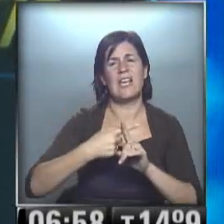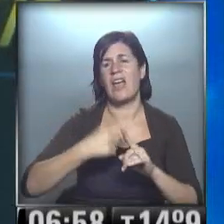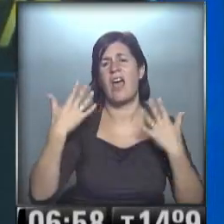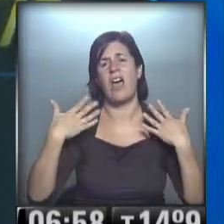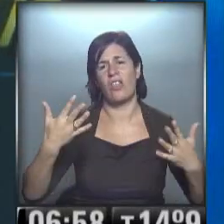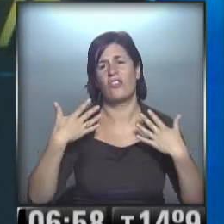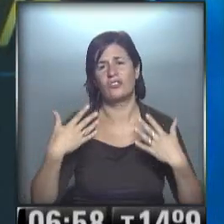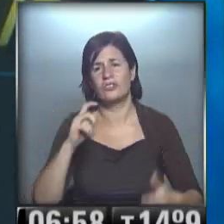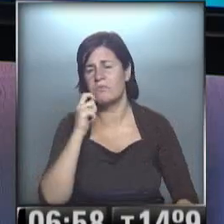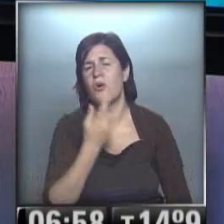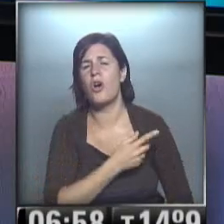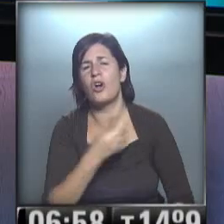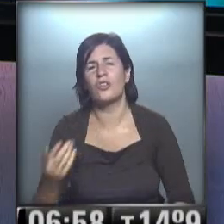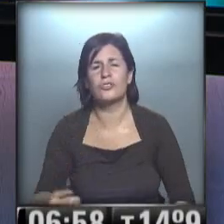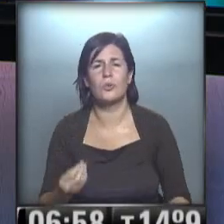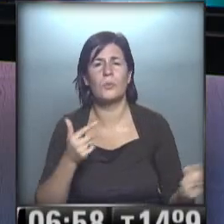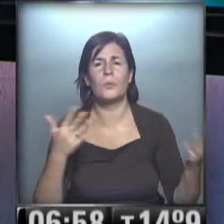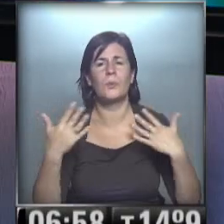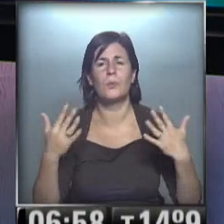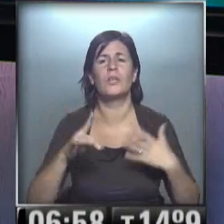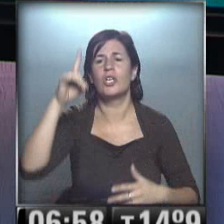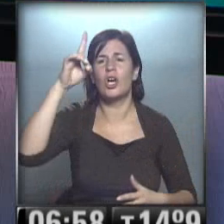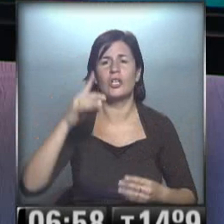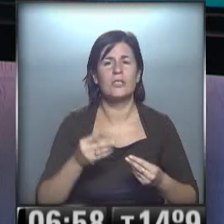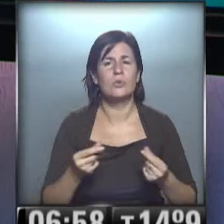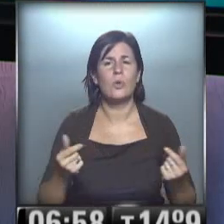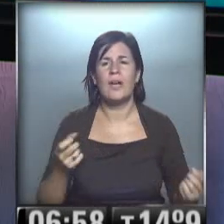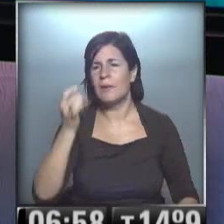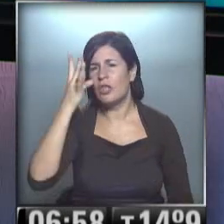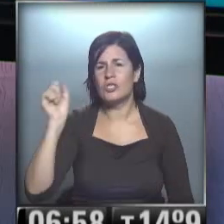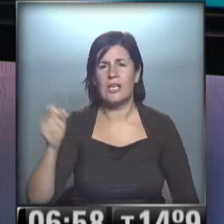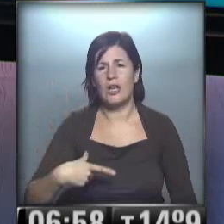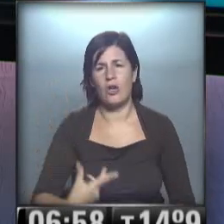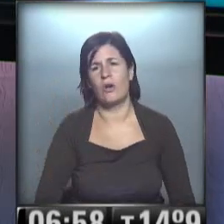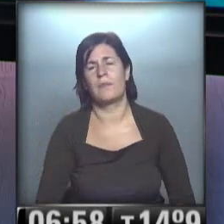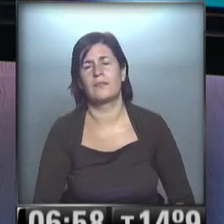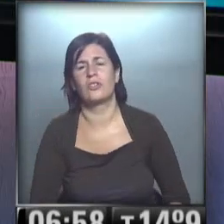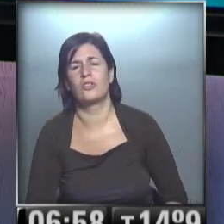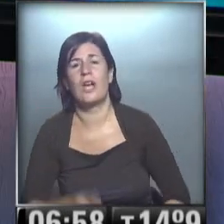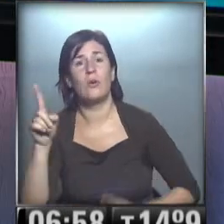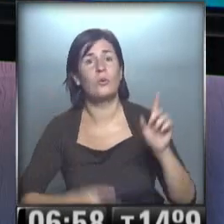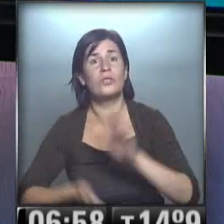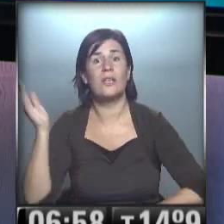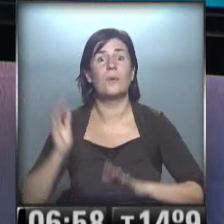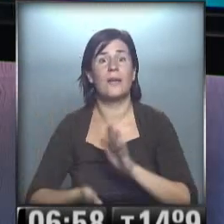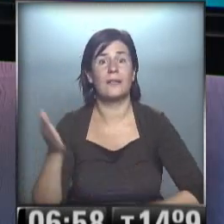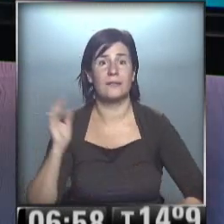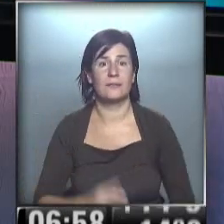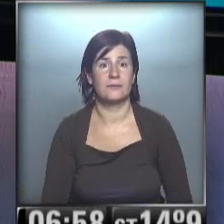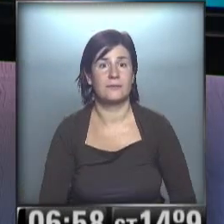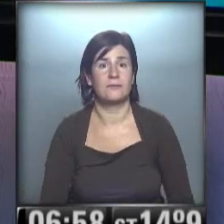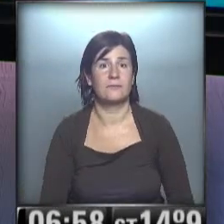la mañanita, el viento suave del norte. 12 kilómetros, Cari. Ah, bárbaro. ¿Y para los que se van hoy? Ahora,